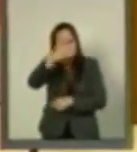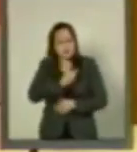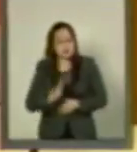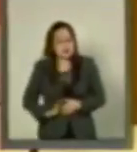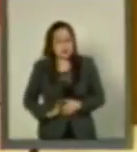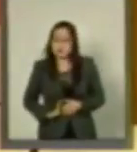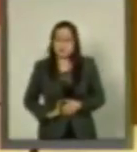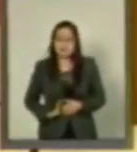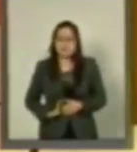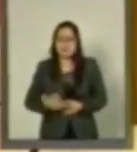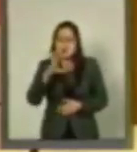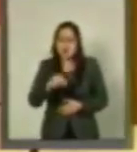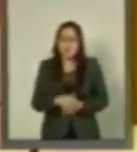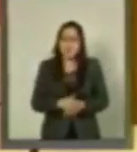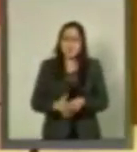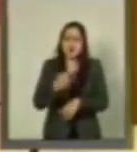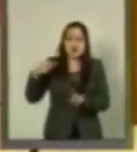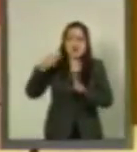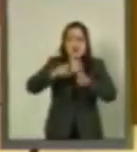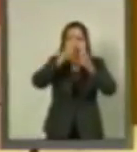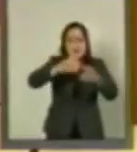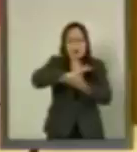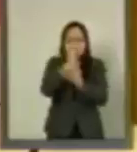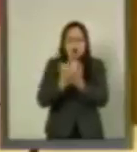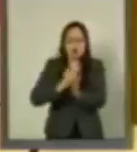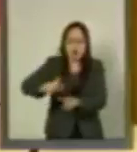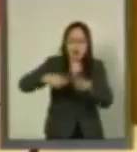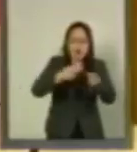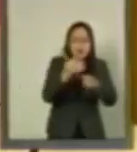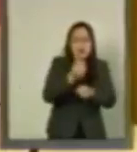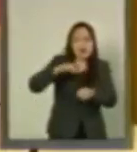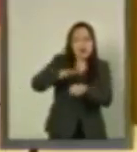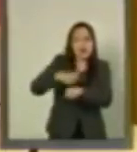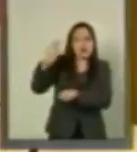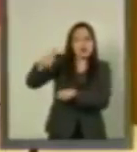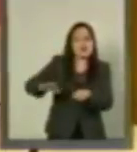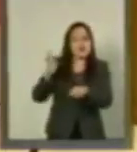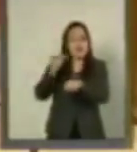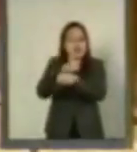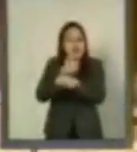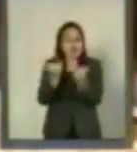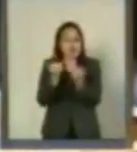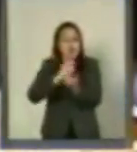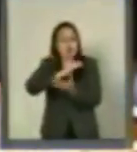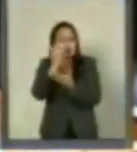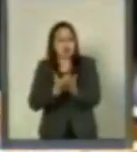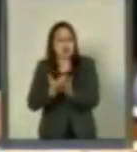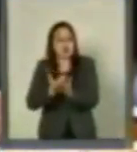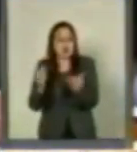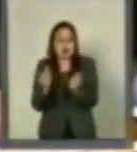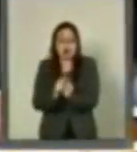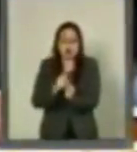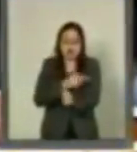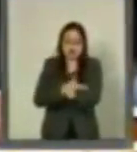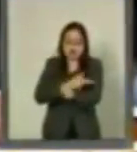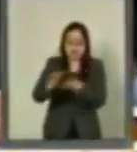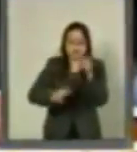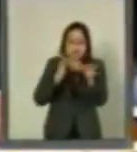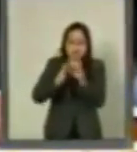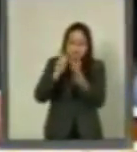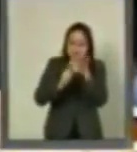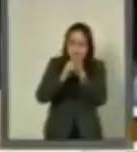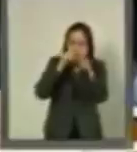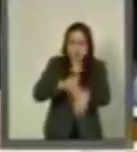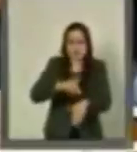presidente de la mesa, porque este es un tema de contratos dados por la Administración Pública Federal y por los contratos dados de manera irregular por las